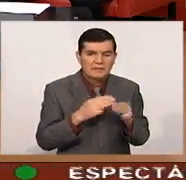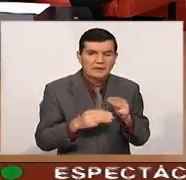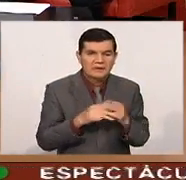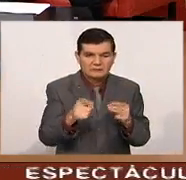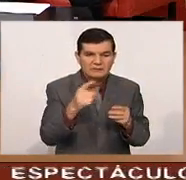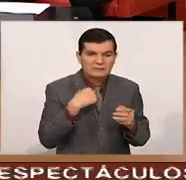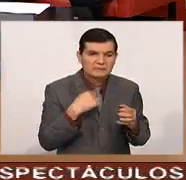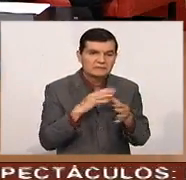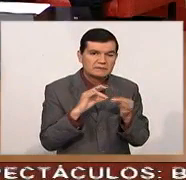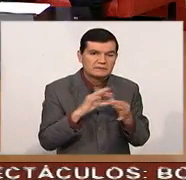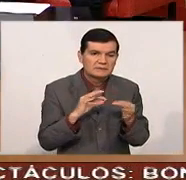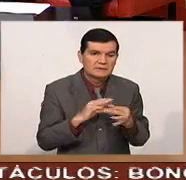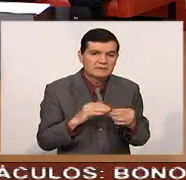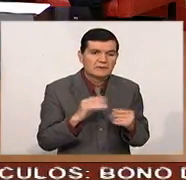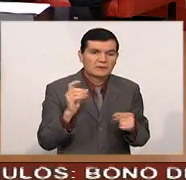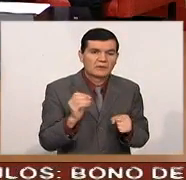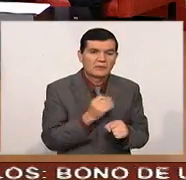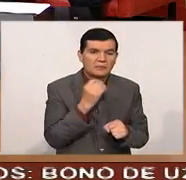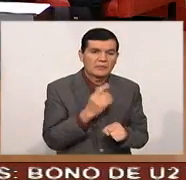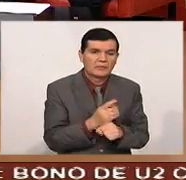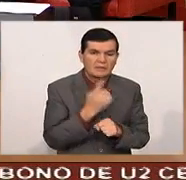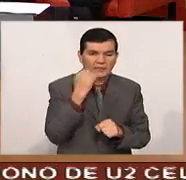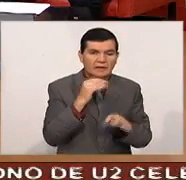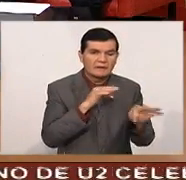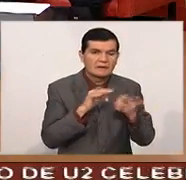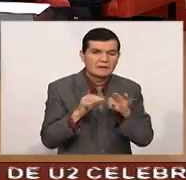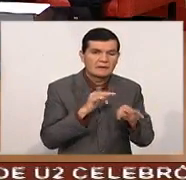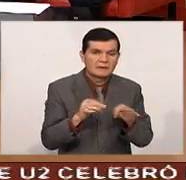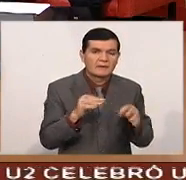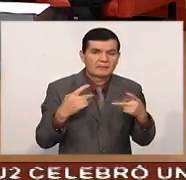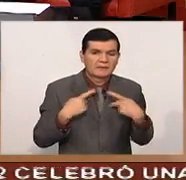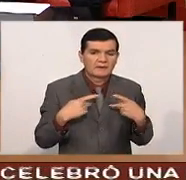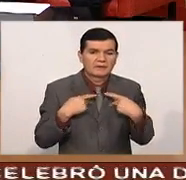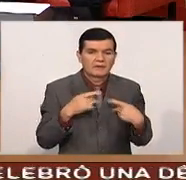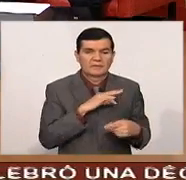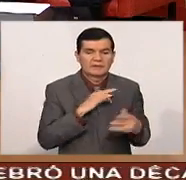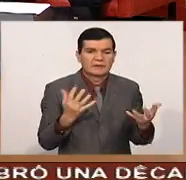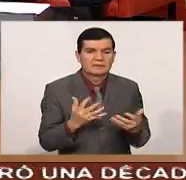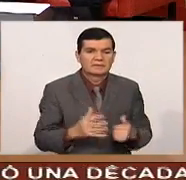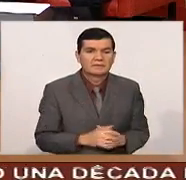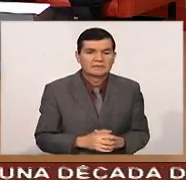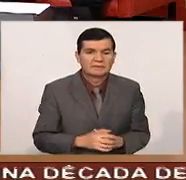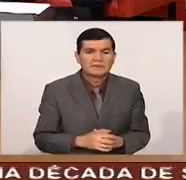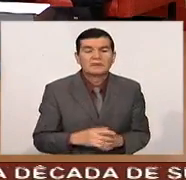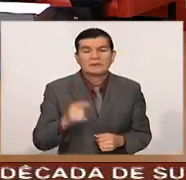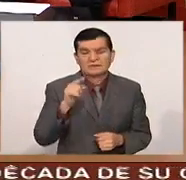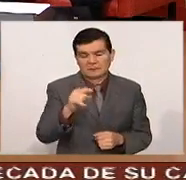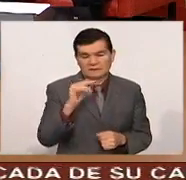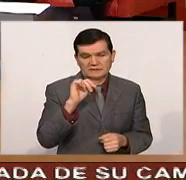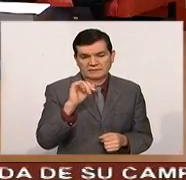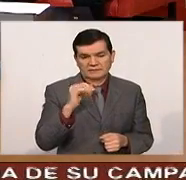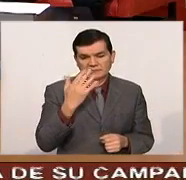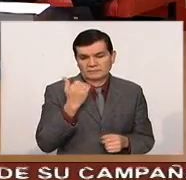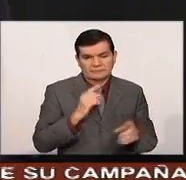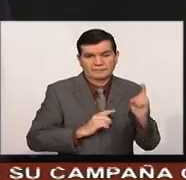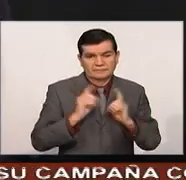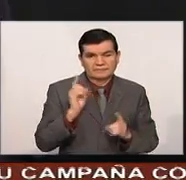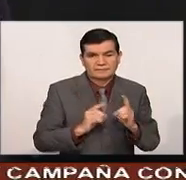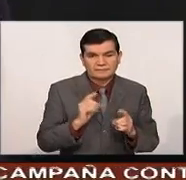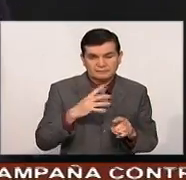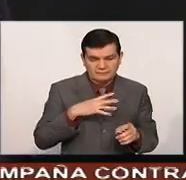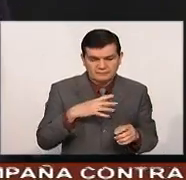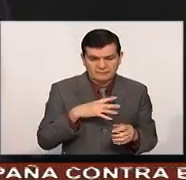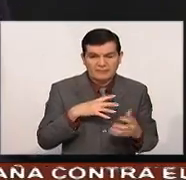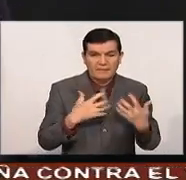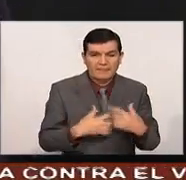más sobre las oportunidades laborales que un egresado en esta ingeniería puede tener. Bueno, indiscutiblemente hablamos del sector